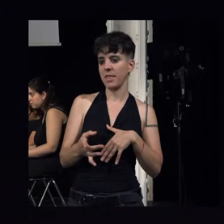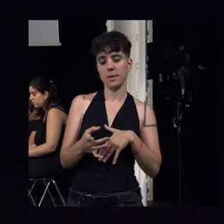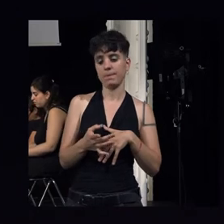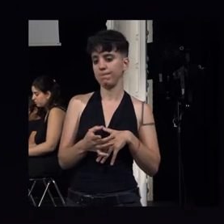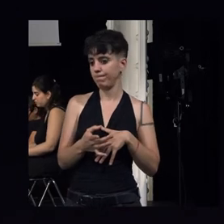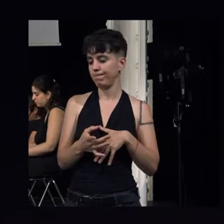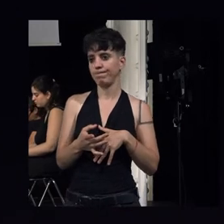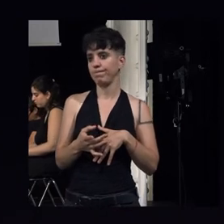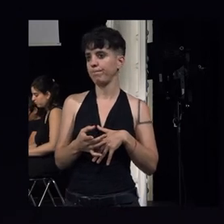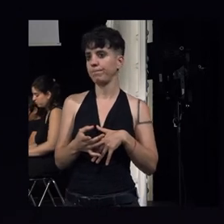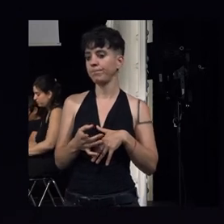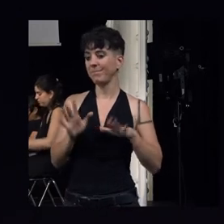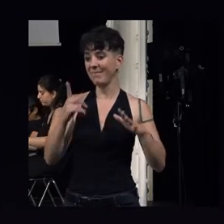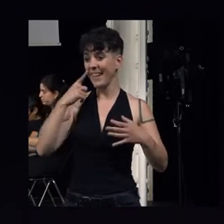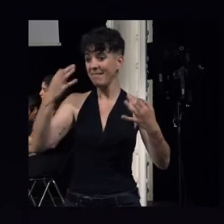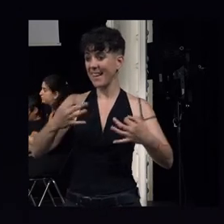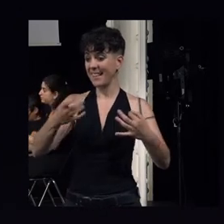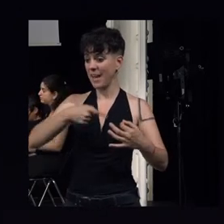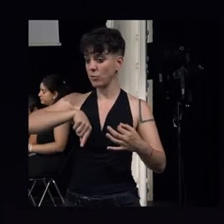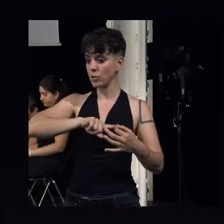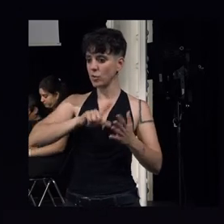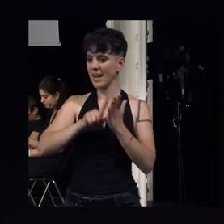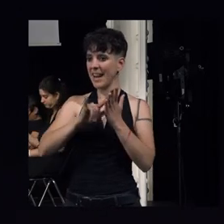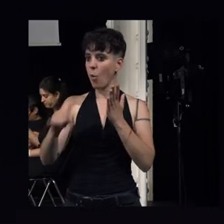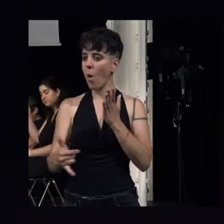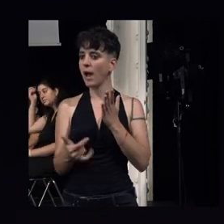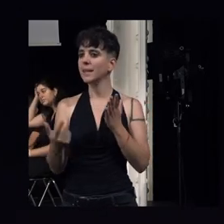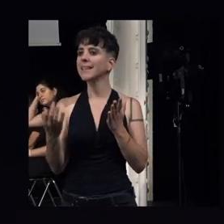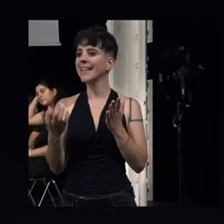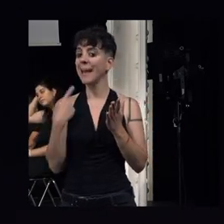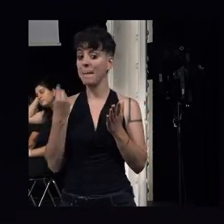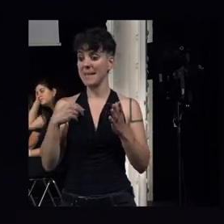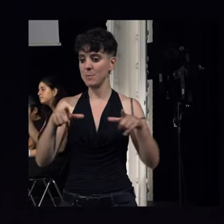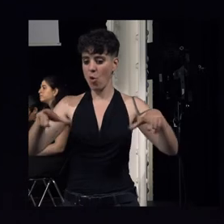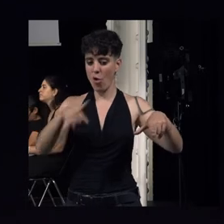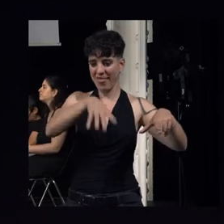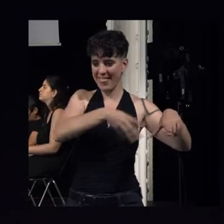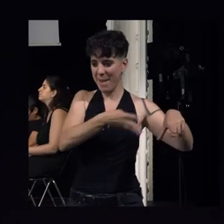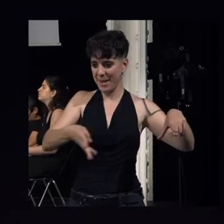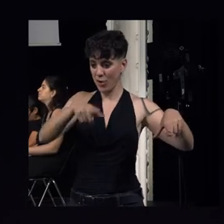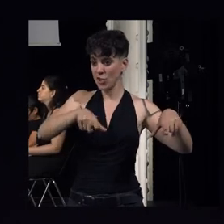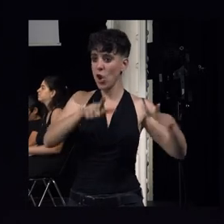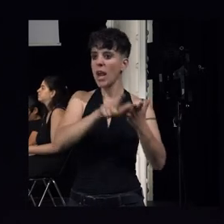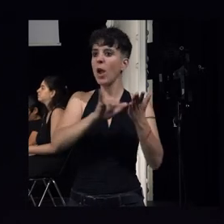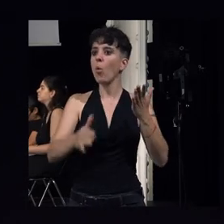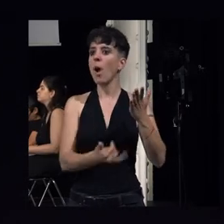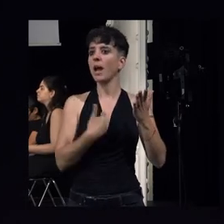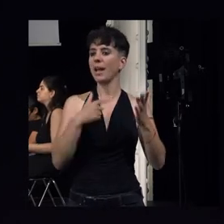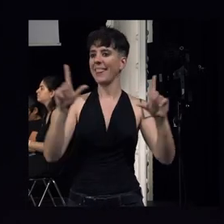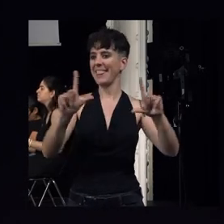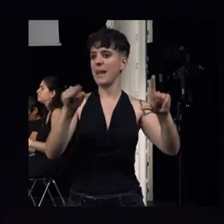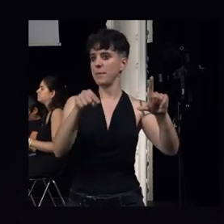pero tenemos también unos lenguajes que son ese tablero, que es el lenguaje televisivo. Para